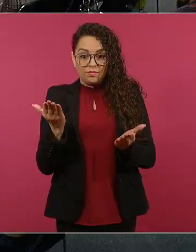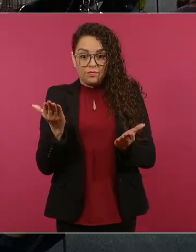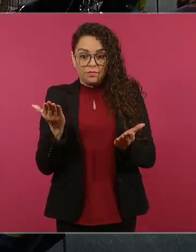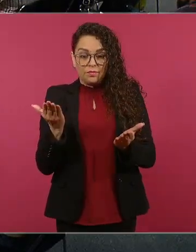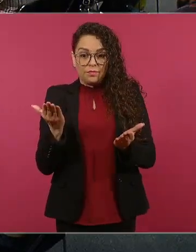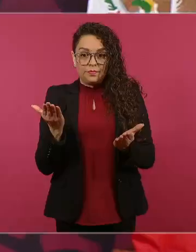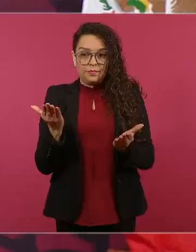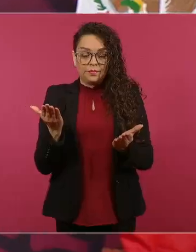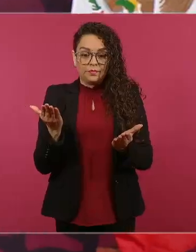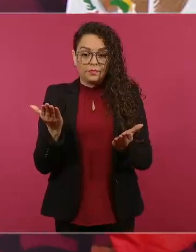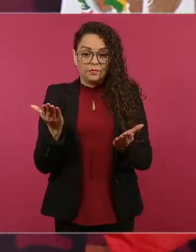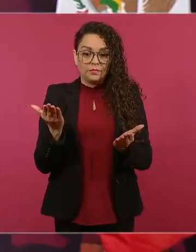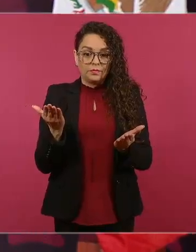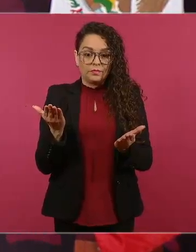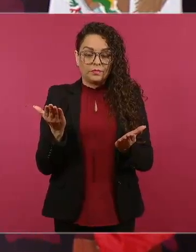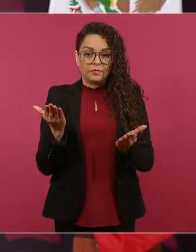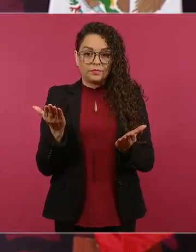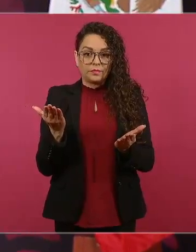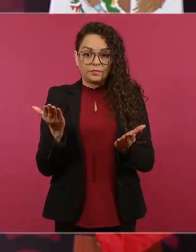y no olvidar.